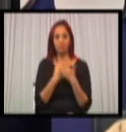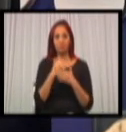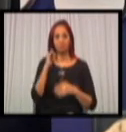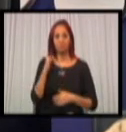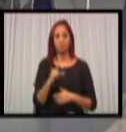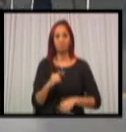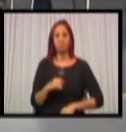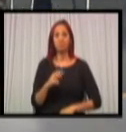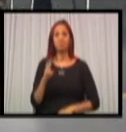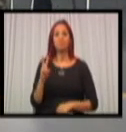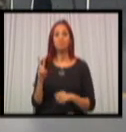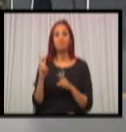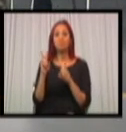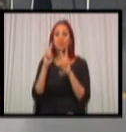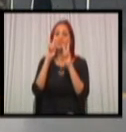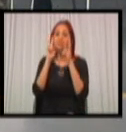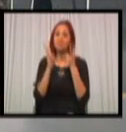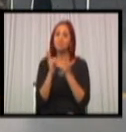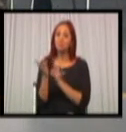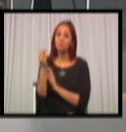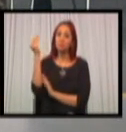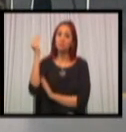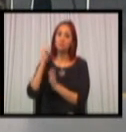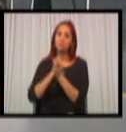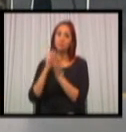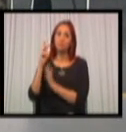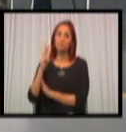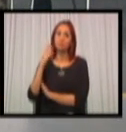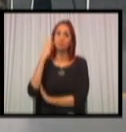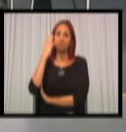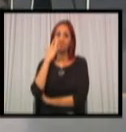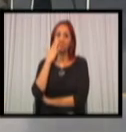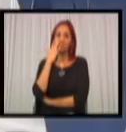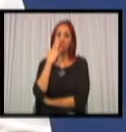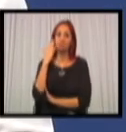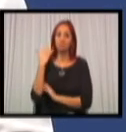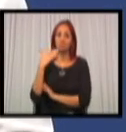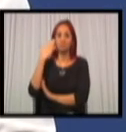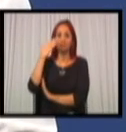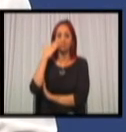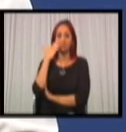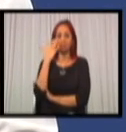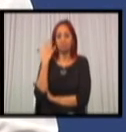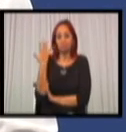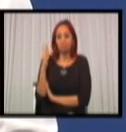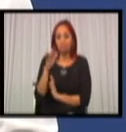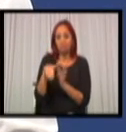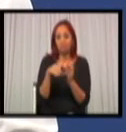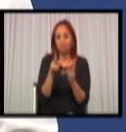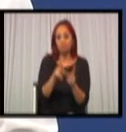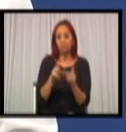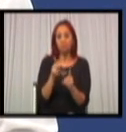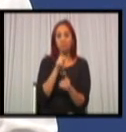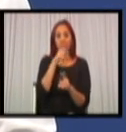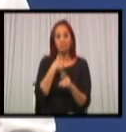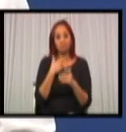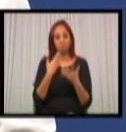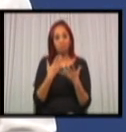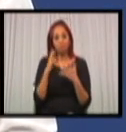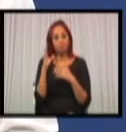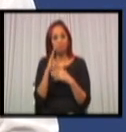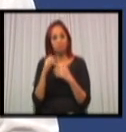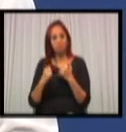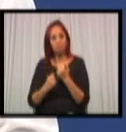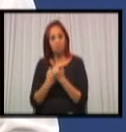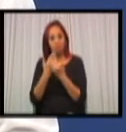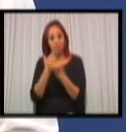juventud en San Mateo nos tiene bastante preocupados. Sabemos de que todas las personas tienen que buscar y emigrar